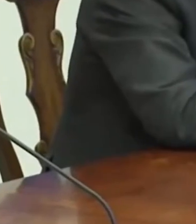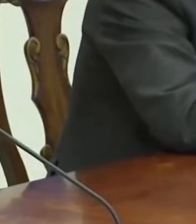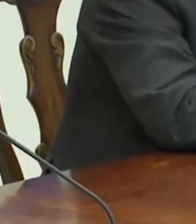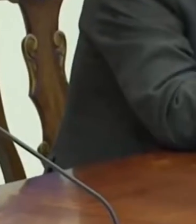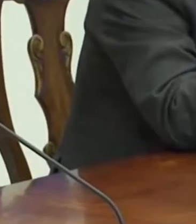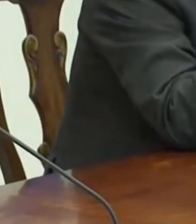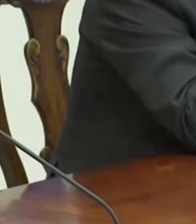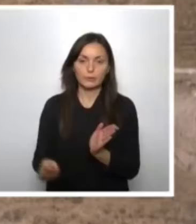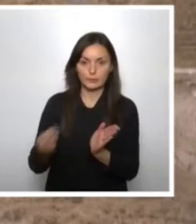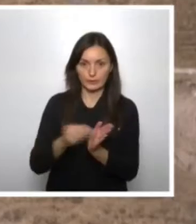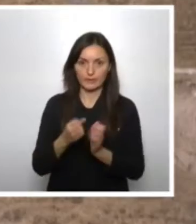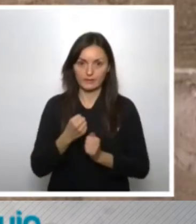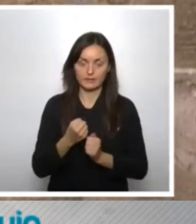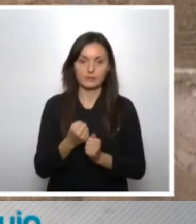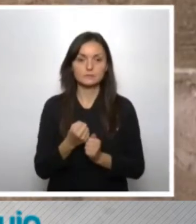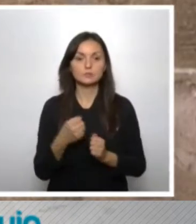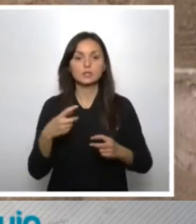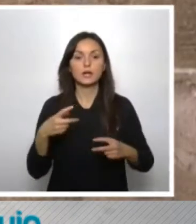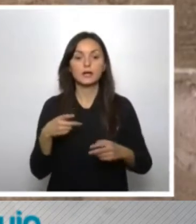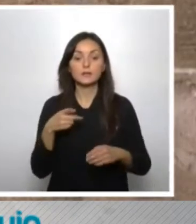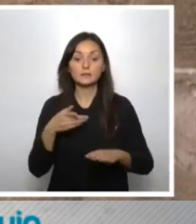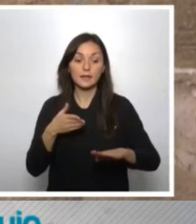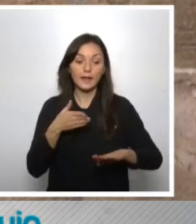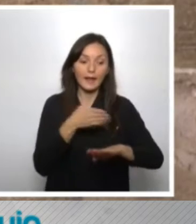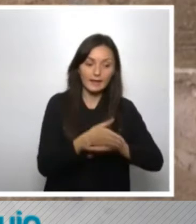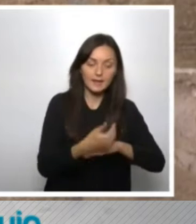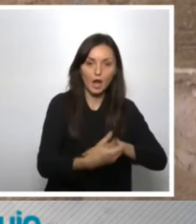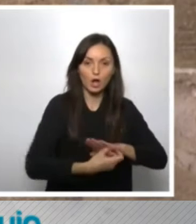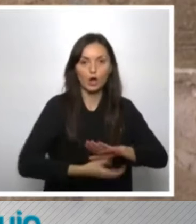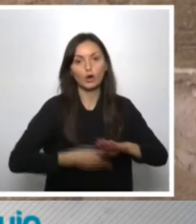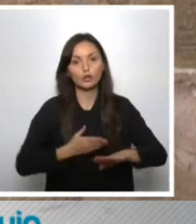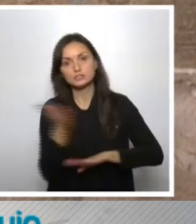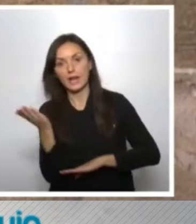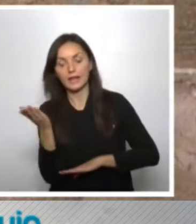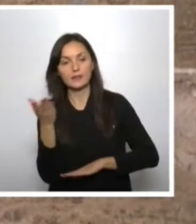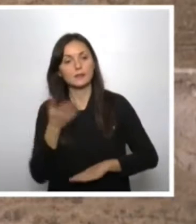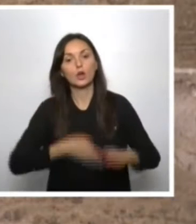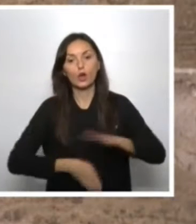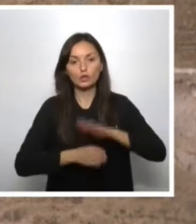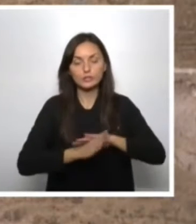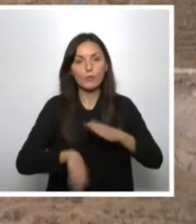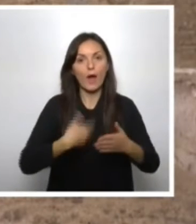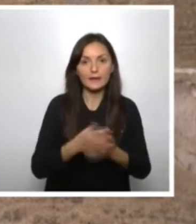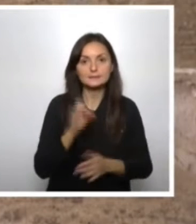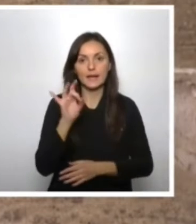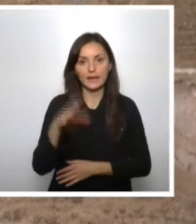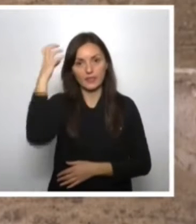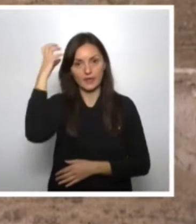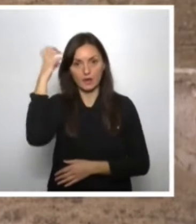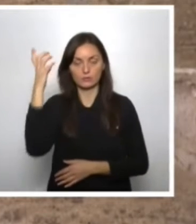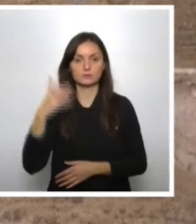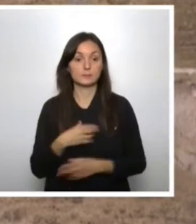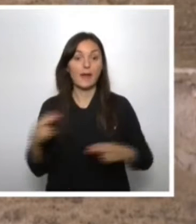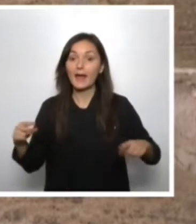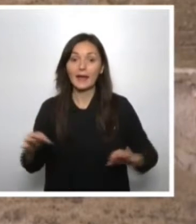de la población la restricción de entrar y sil al territorio de la comunidad valenciana seguirá vigente final 15 de sener y no y habrá